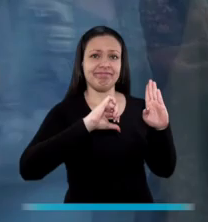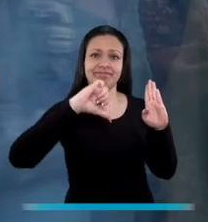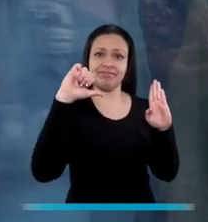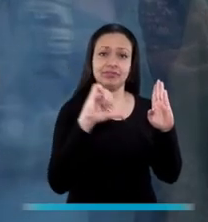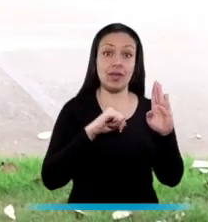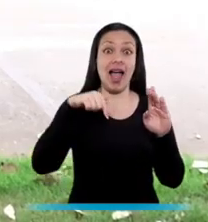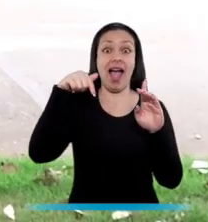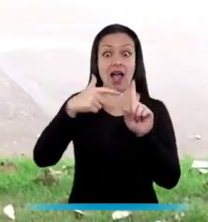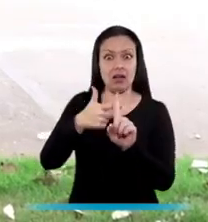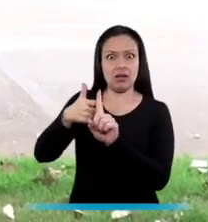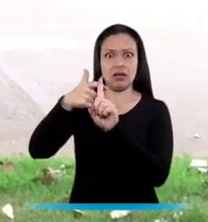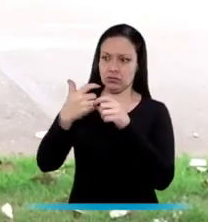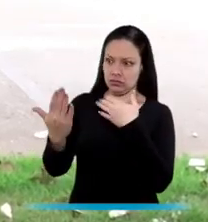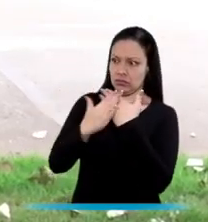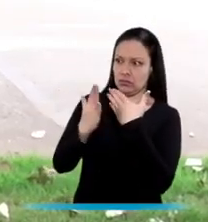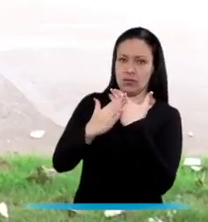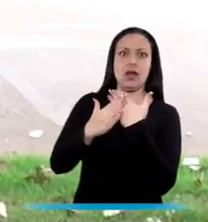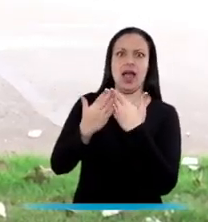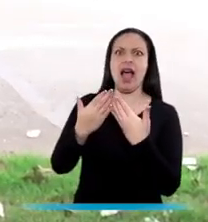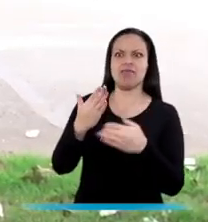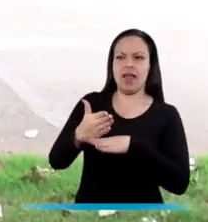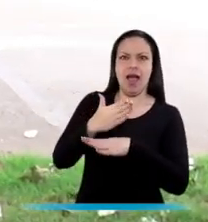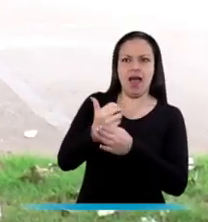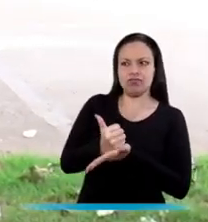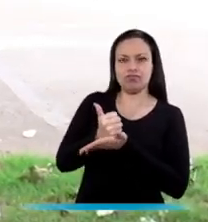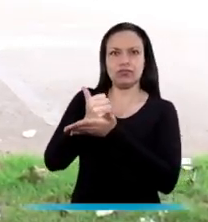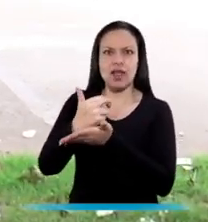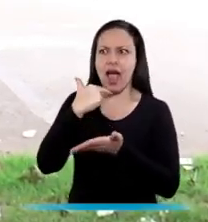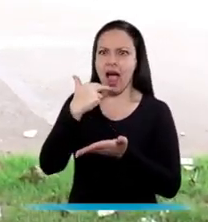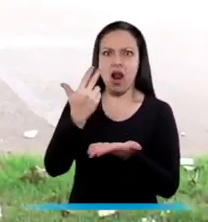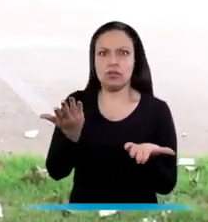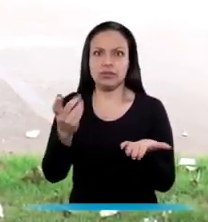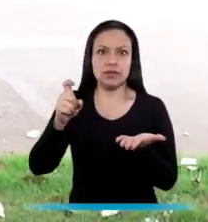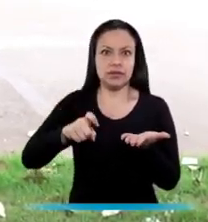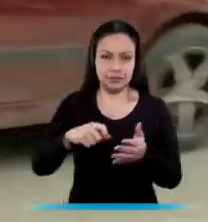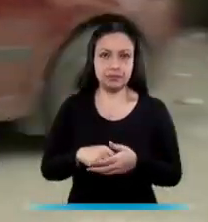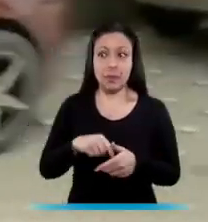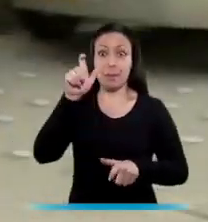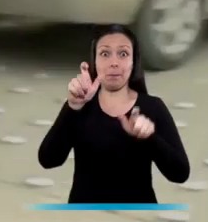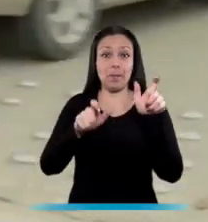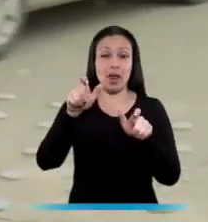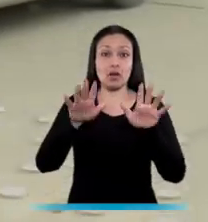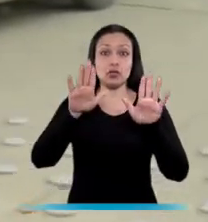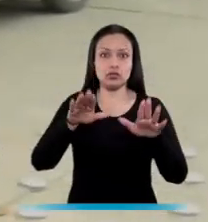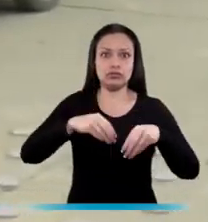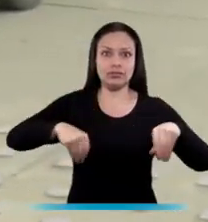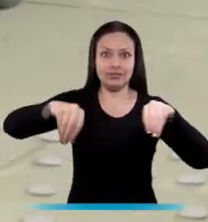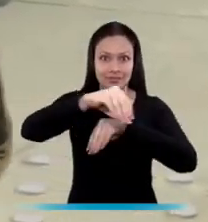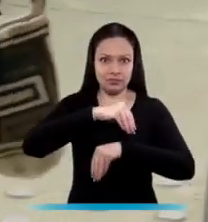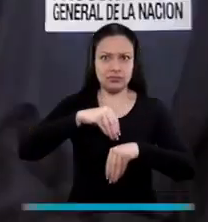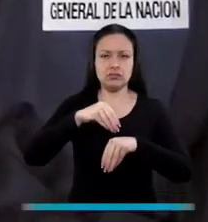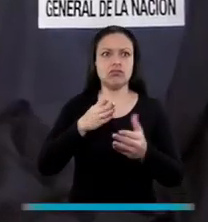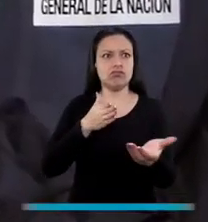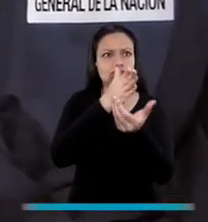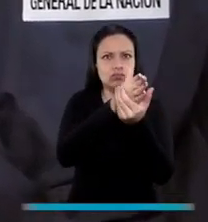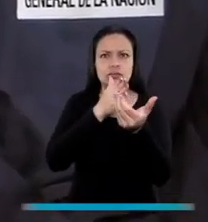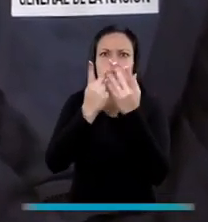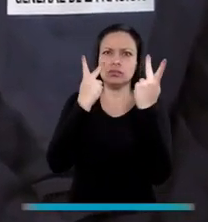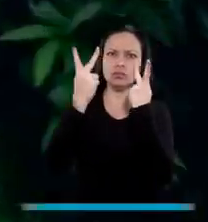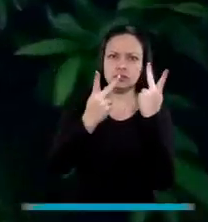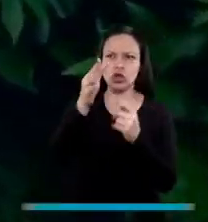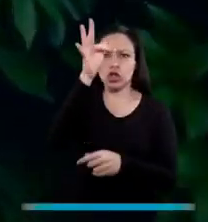de salud, en la Procu, con las alertas ciudadanas nos anticipamos a cuidar los recursos de todos. Nuestros funcionarios en los territorios visitan